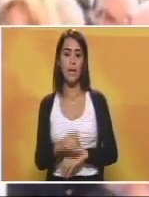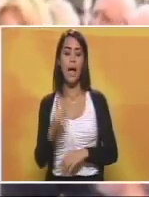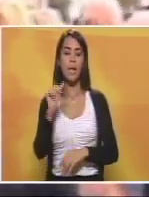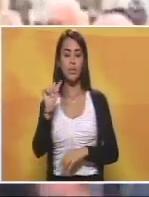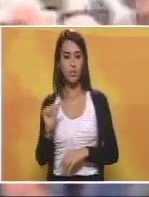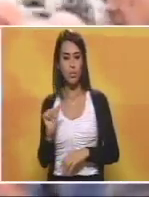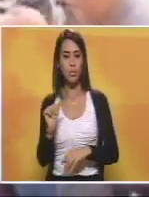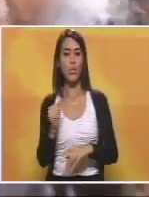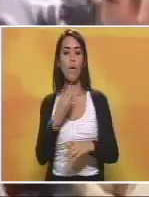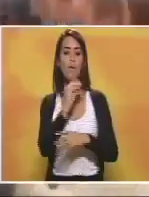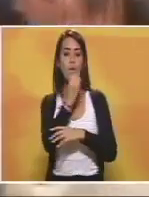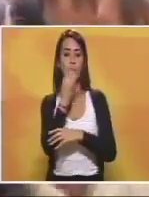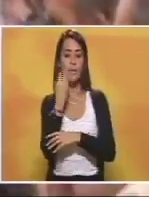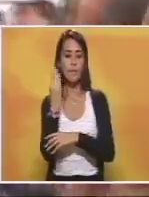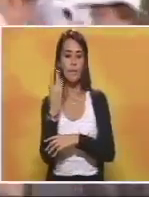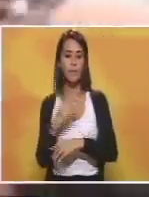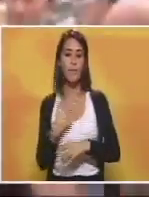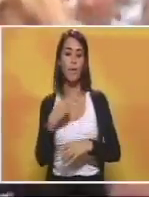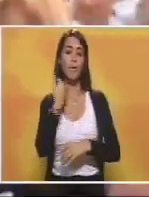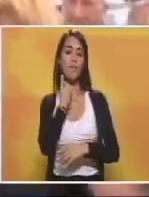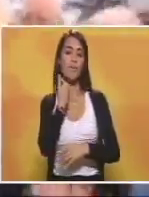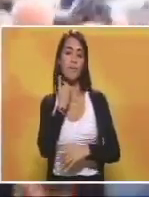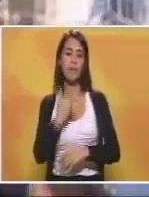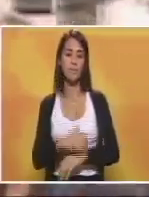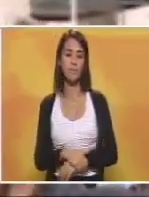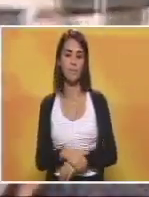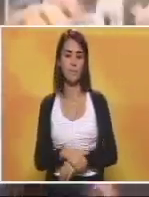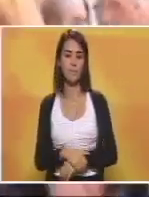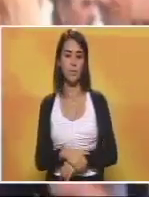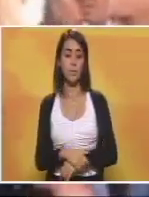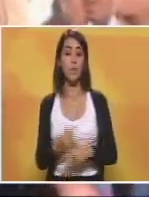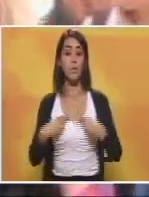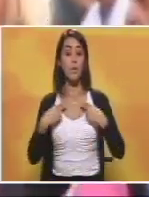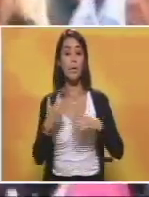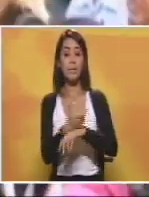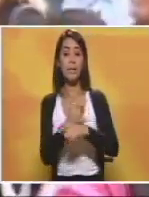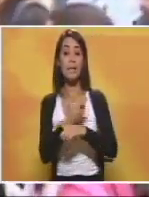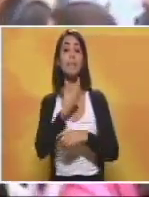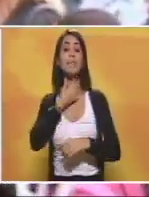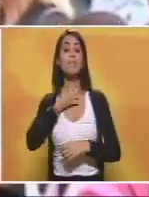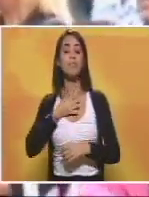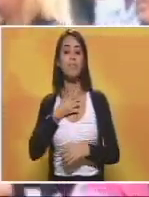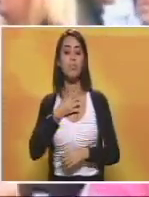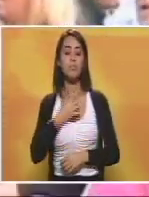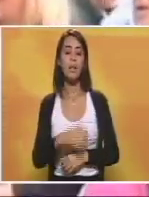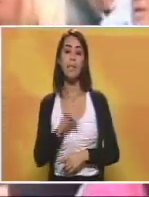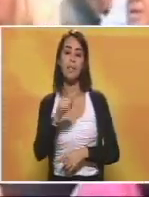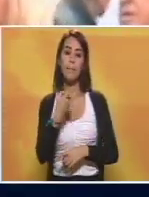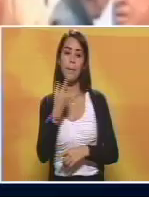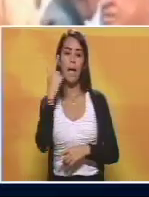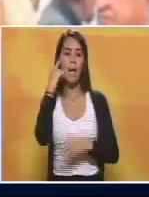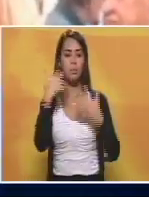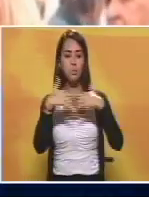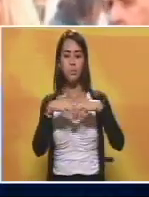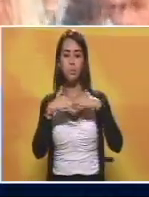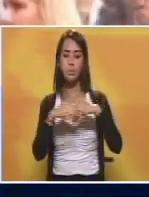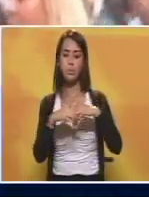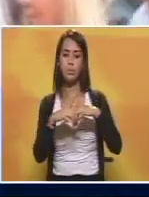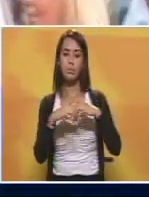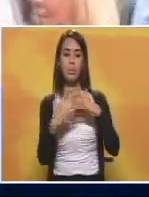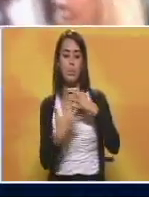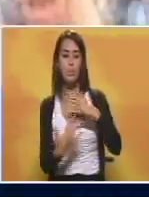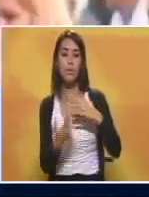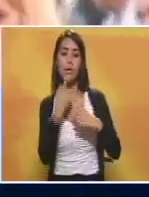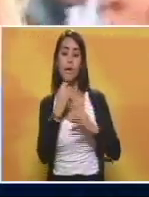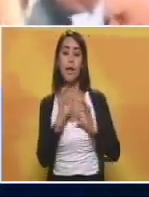de florida a causa de una larga enfermedad sobreviviente de un cáncer de garganta atentados y un derrame cerebral su salud se había deteriorado